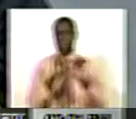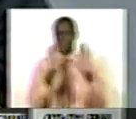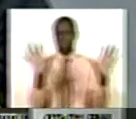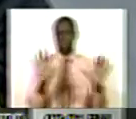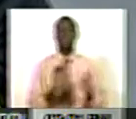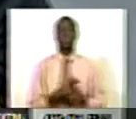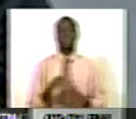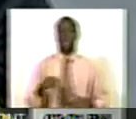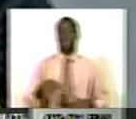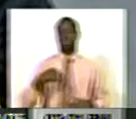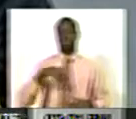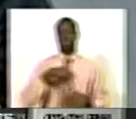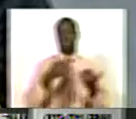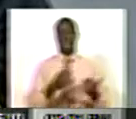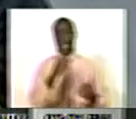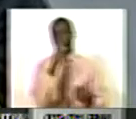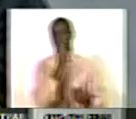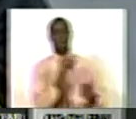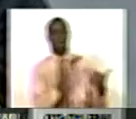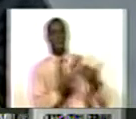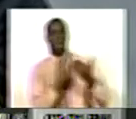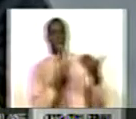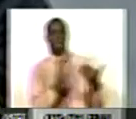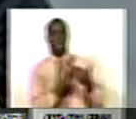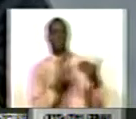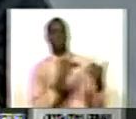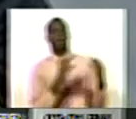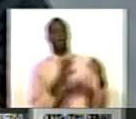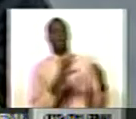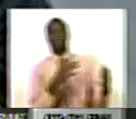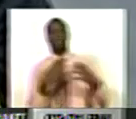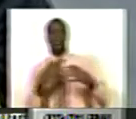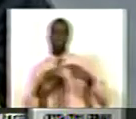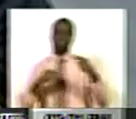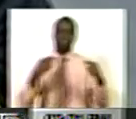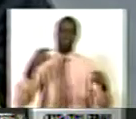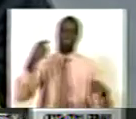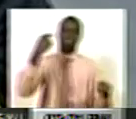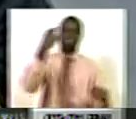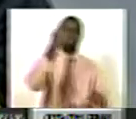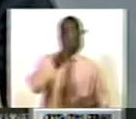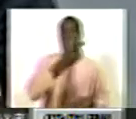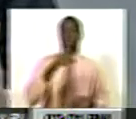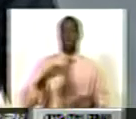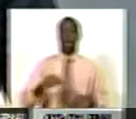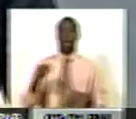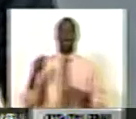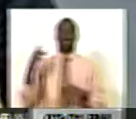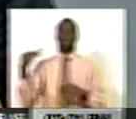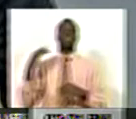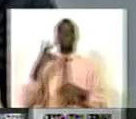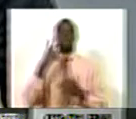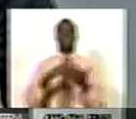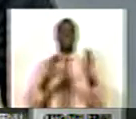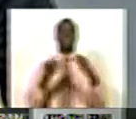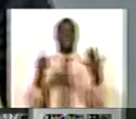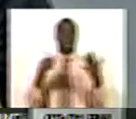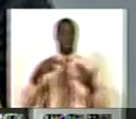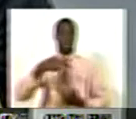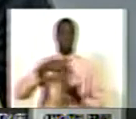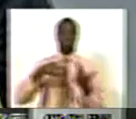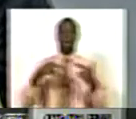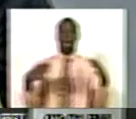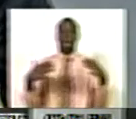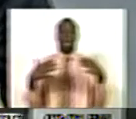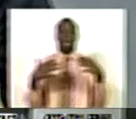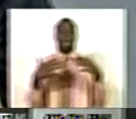estamos en un año de contraataque, que estamos en un año de ofensiva. Dijo que la revolución bolivariana había pasado por el 2016, que había, fue sin